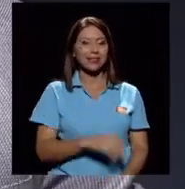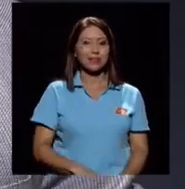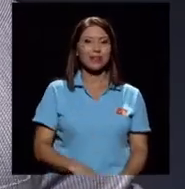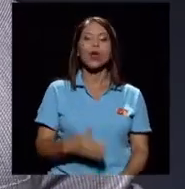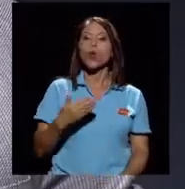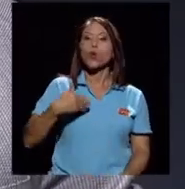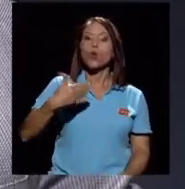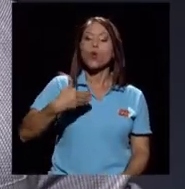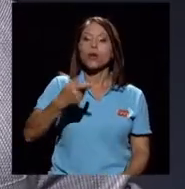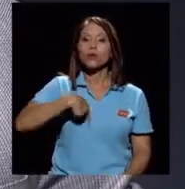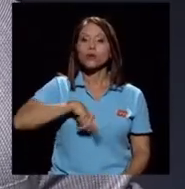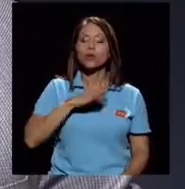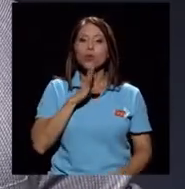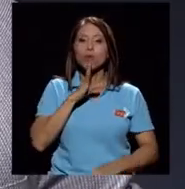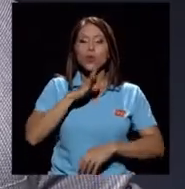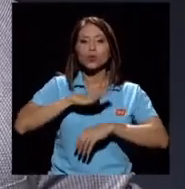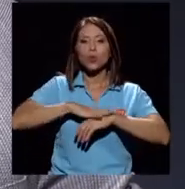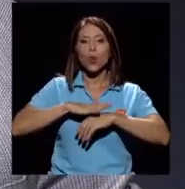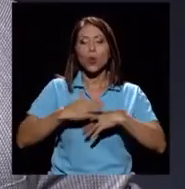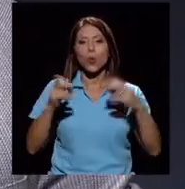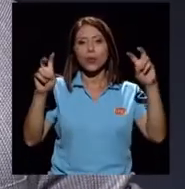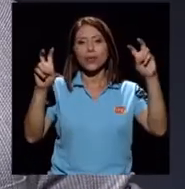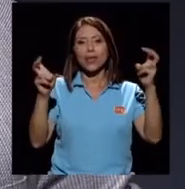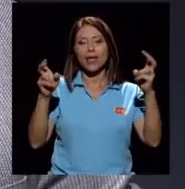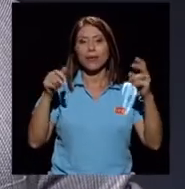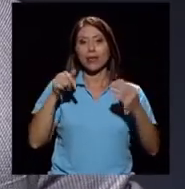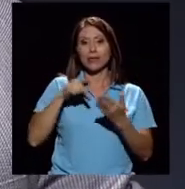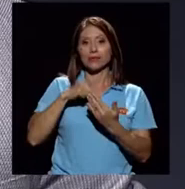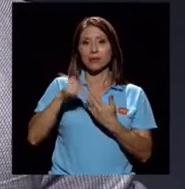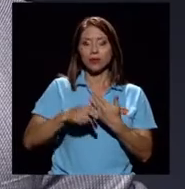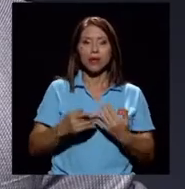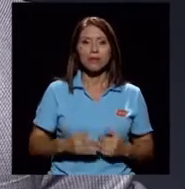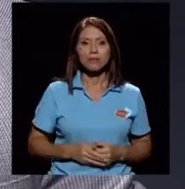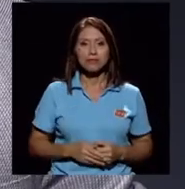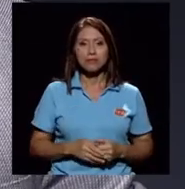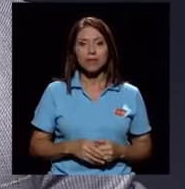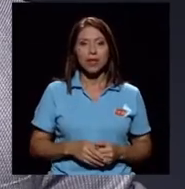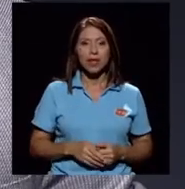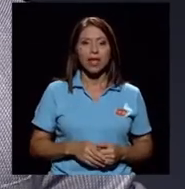conversamos acerca del tema de este programa